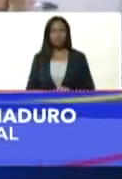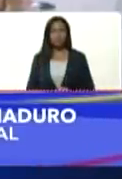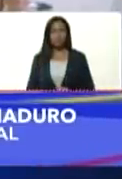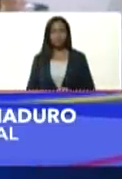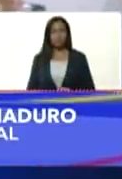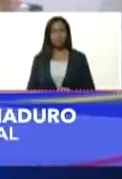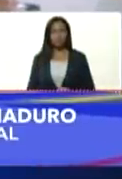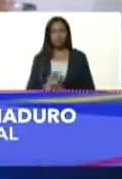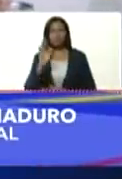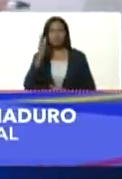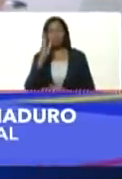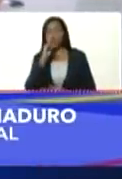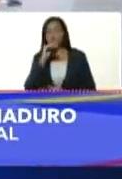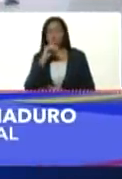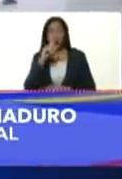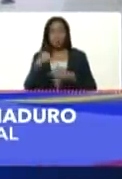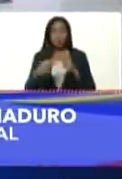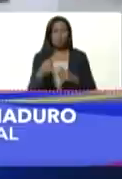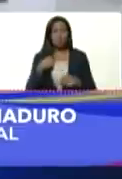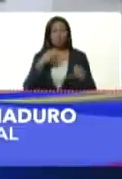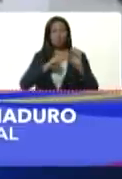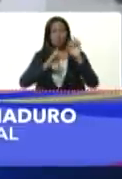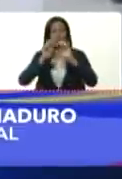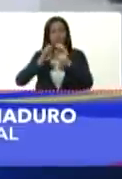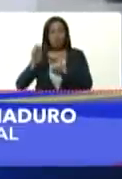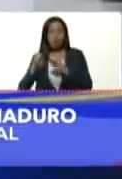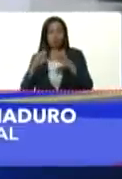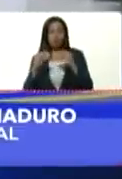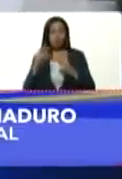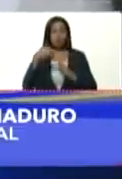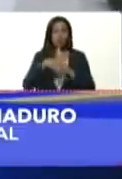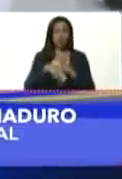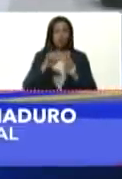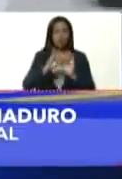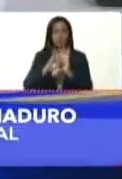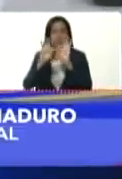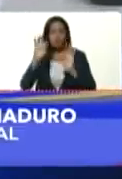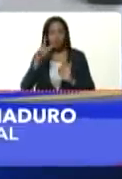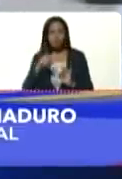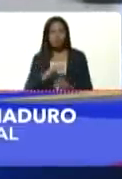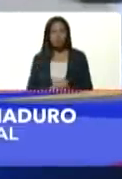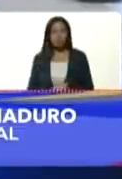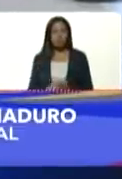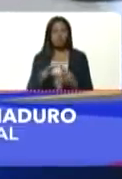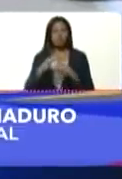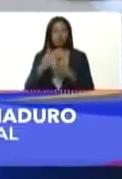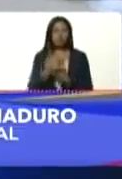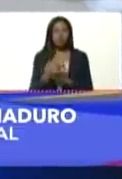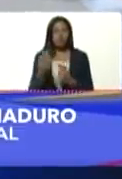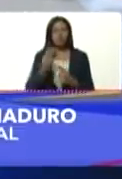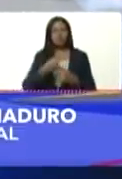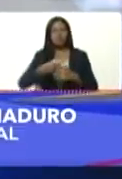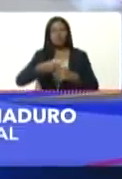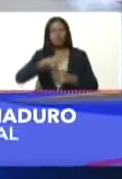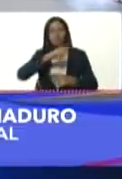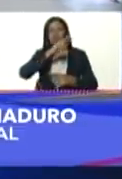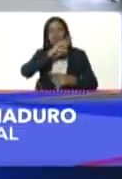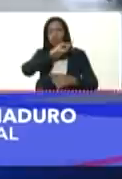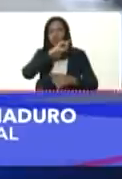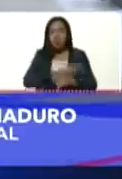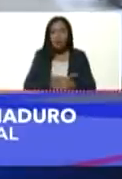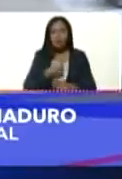que no dudo, después de haber estudiado a fondo, de conocerla bien, es la situación más grave que